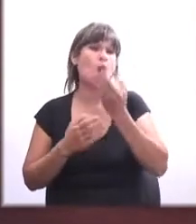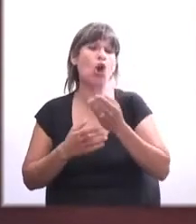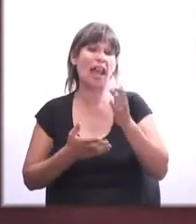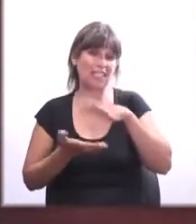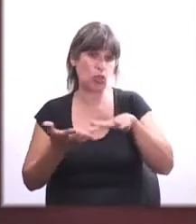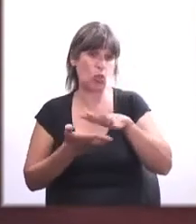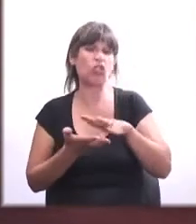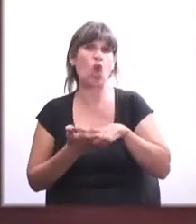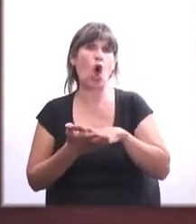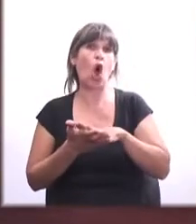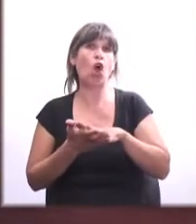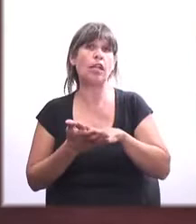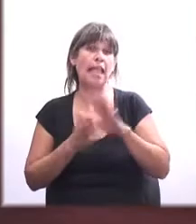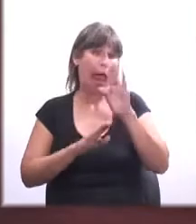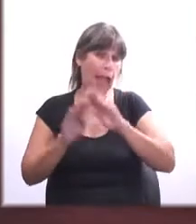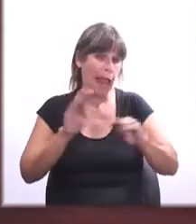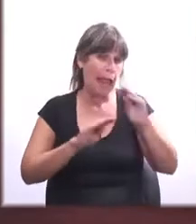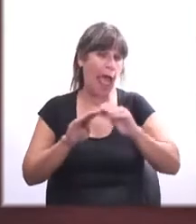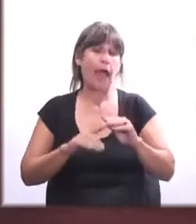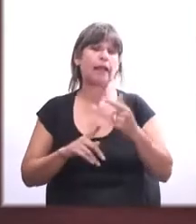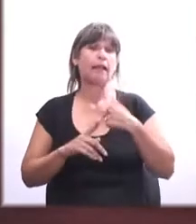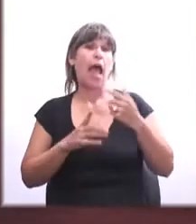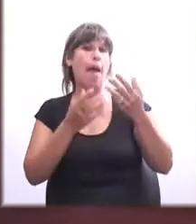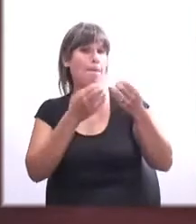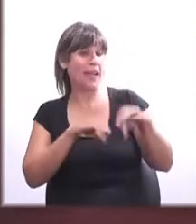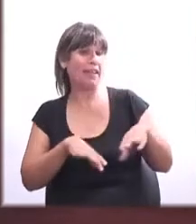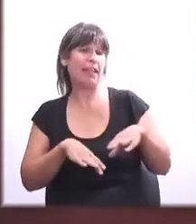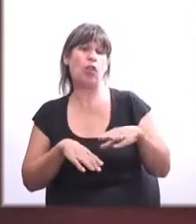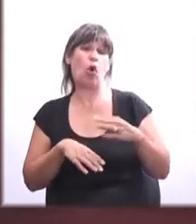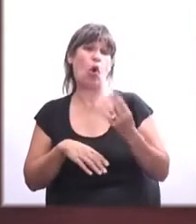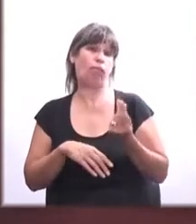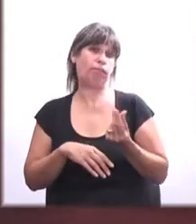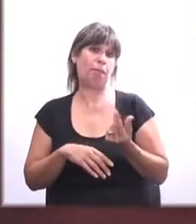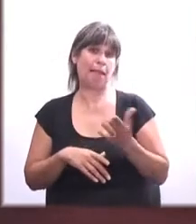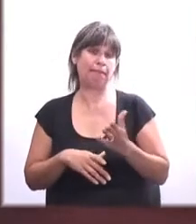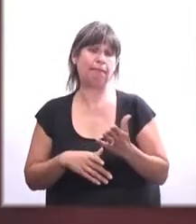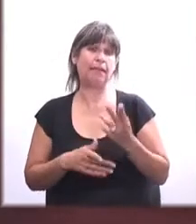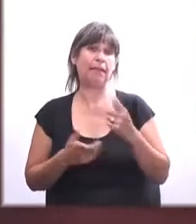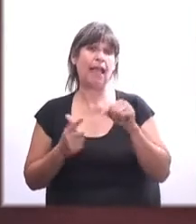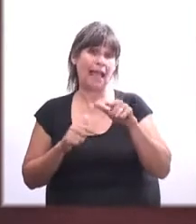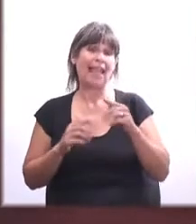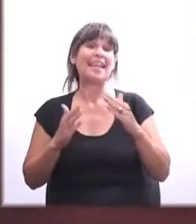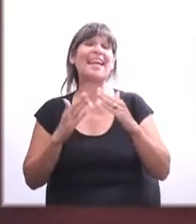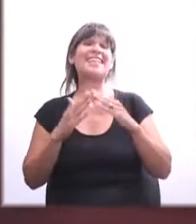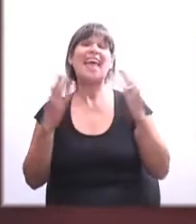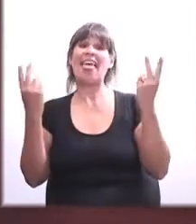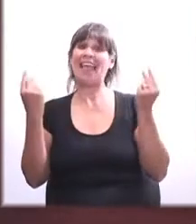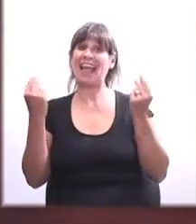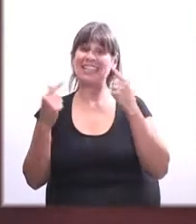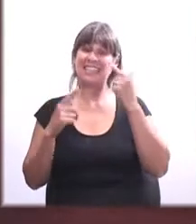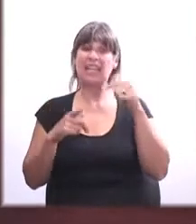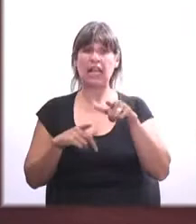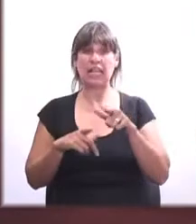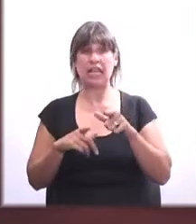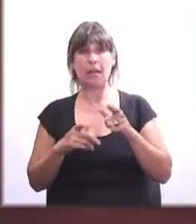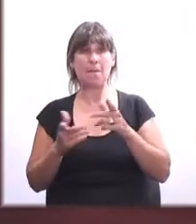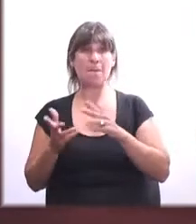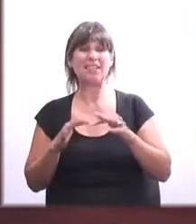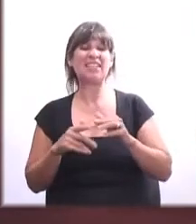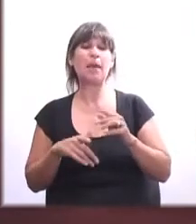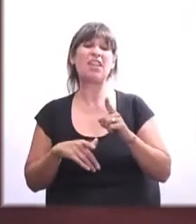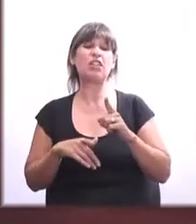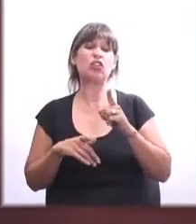situación. Han perdido sus activos, como en el caso de Casa Galicia, que llegó a tener más de